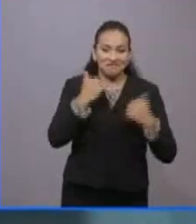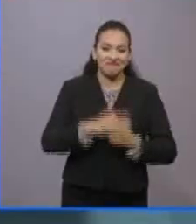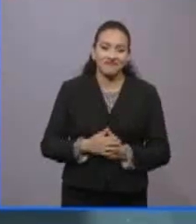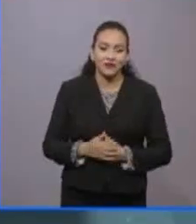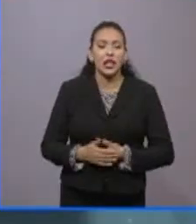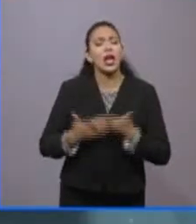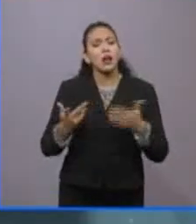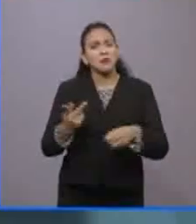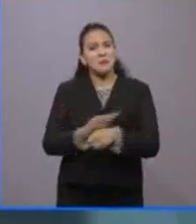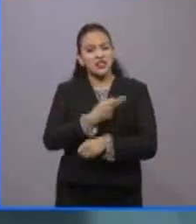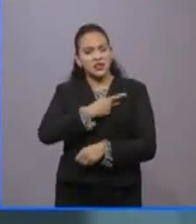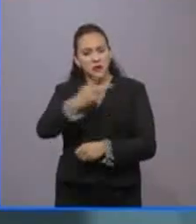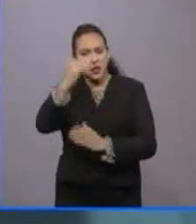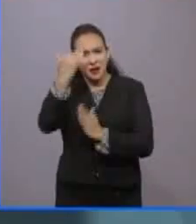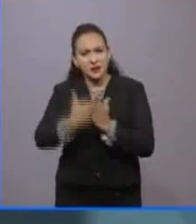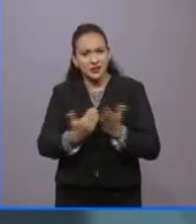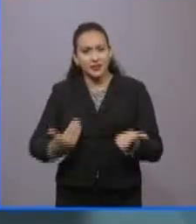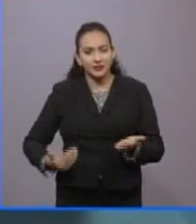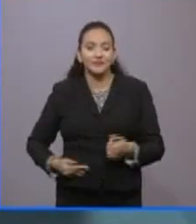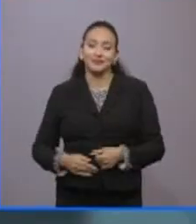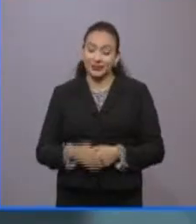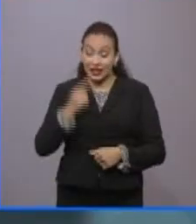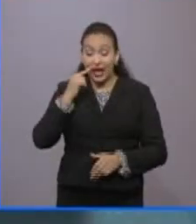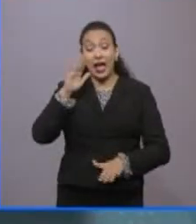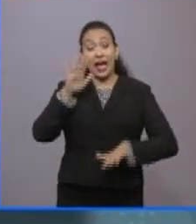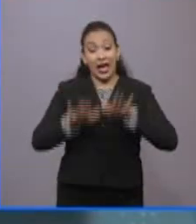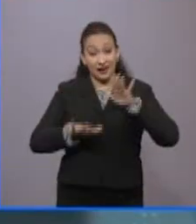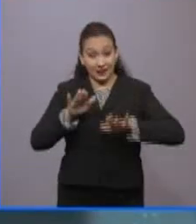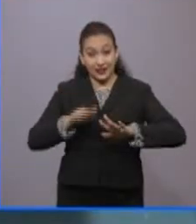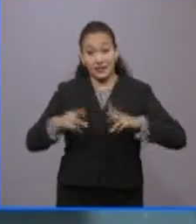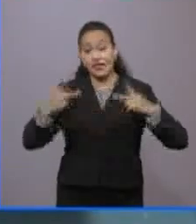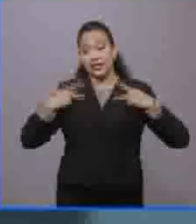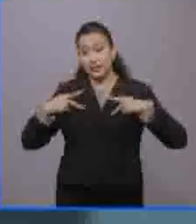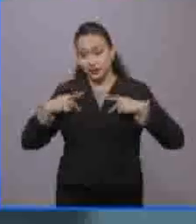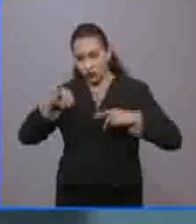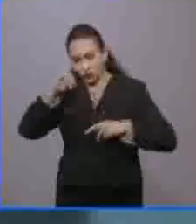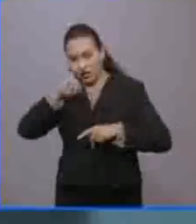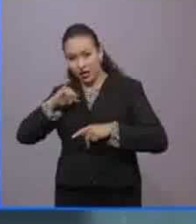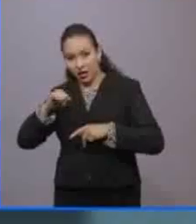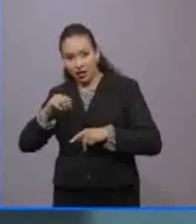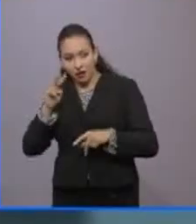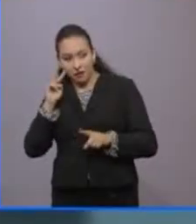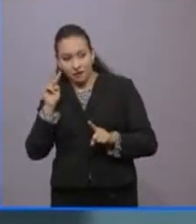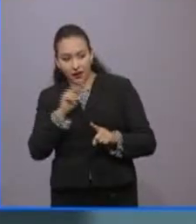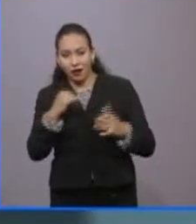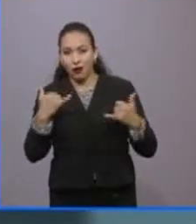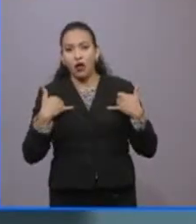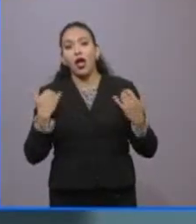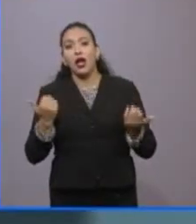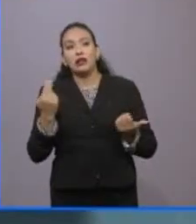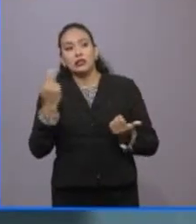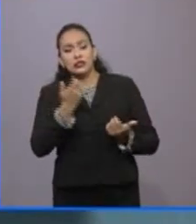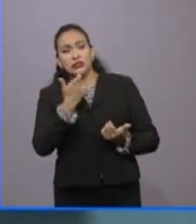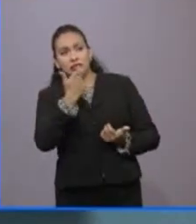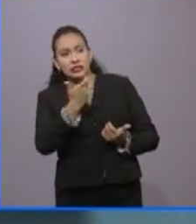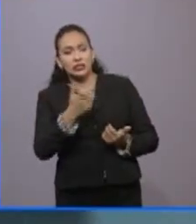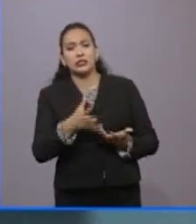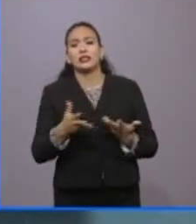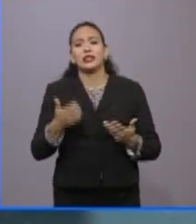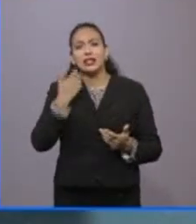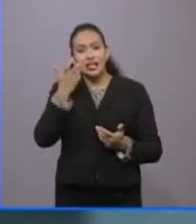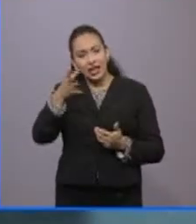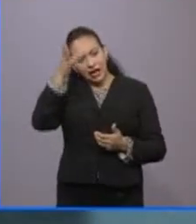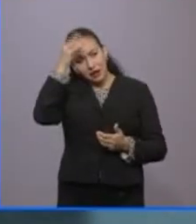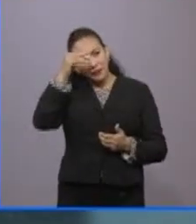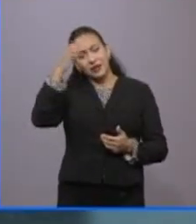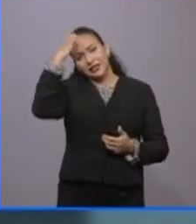Pobreza. Advierte que en muchas ocasiones los empleadores se aprovechan de la necesidad de las y los jóvenes de adquirir experiencia para